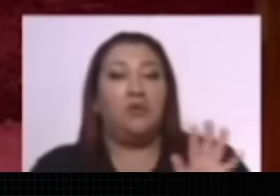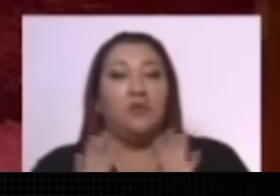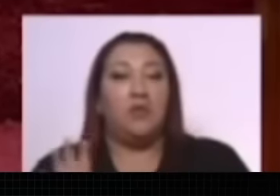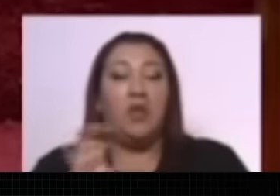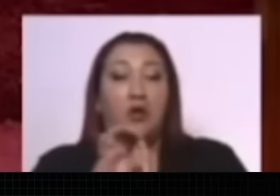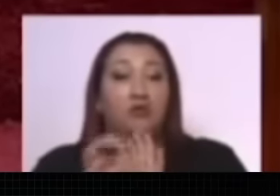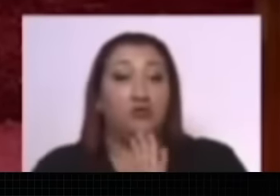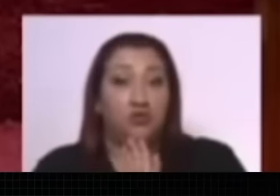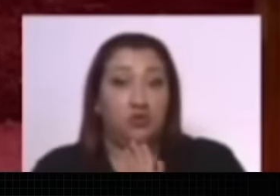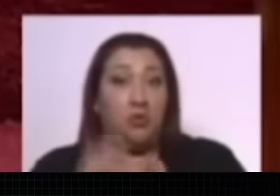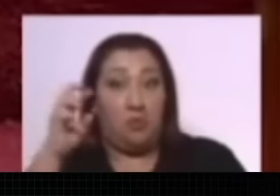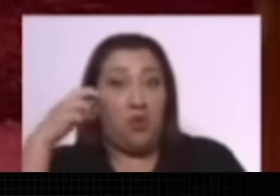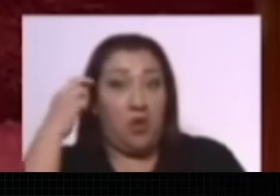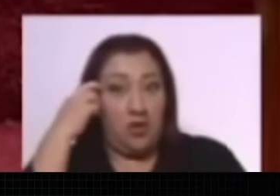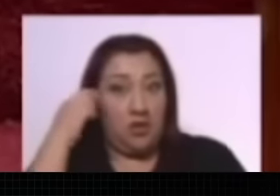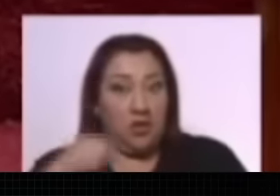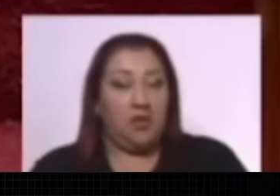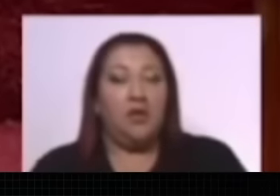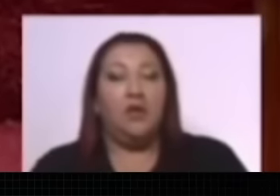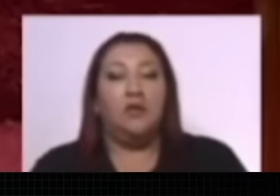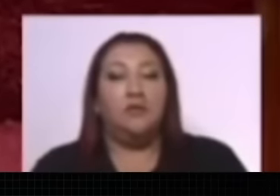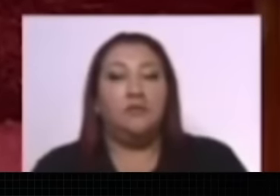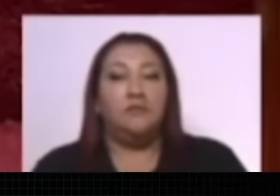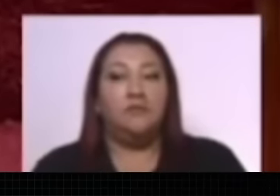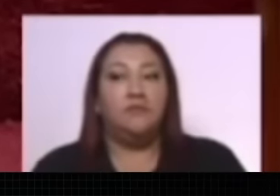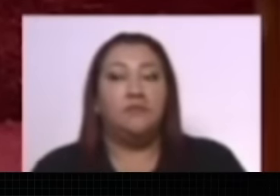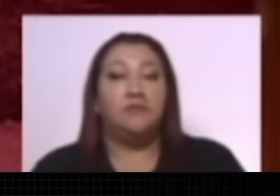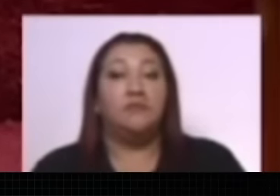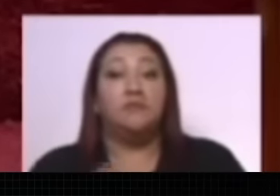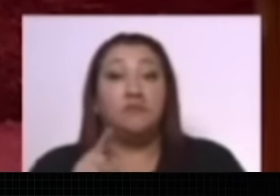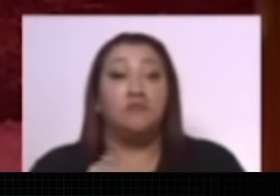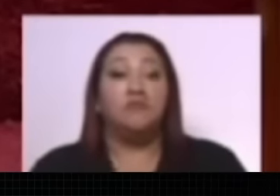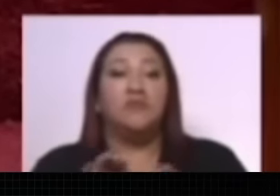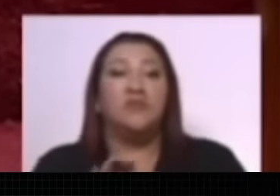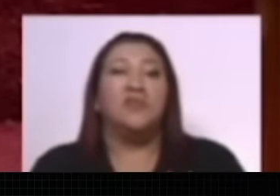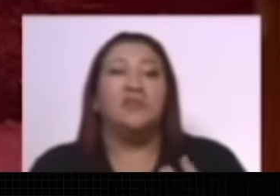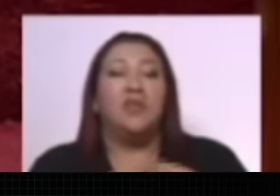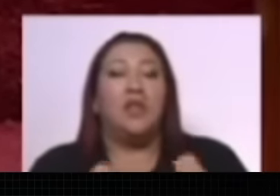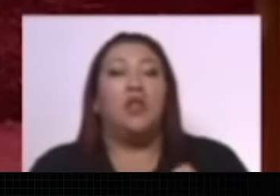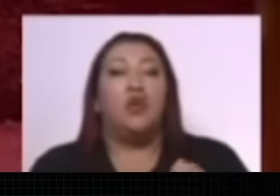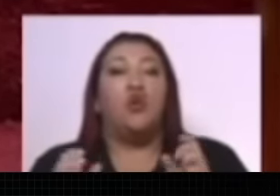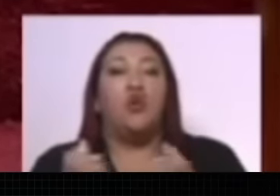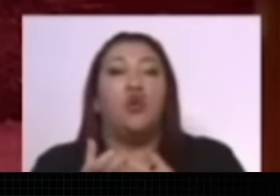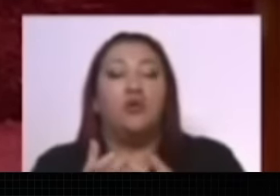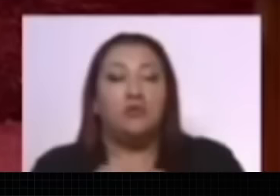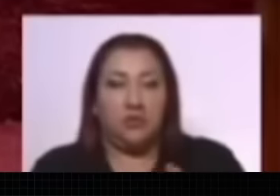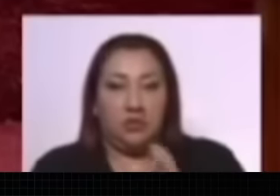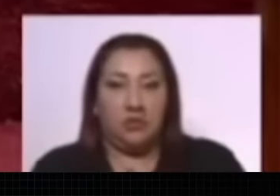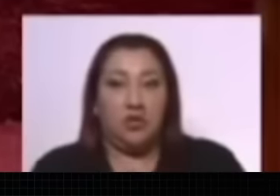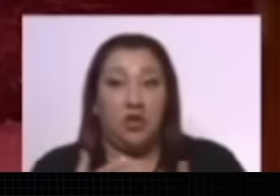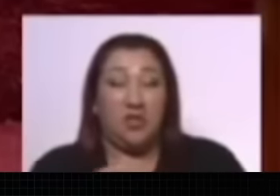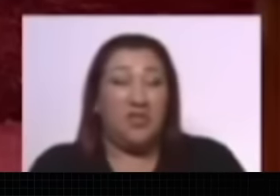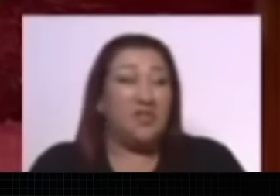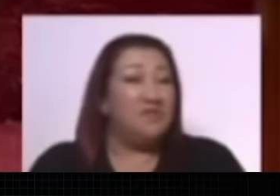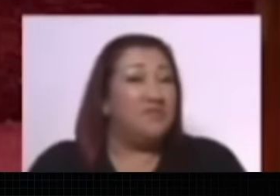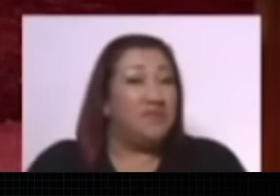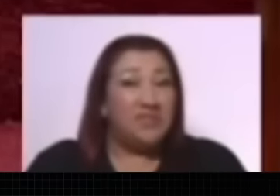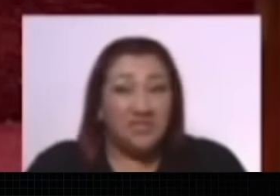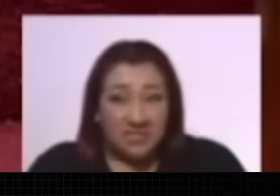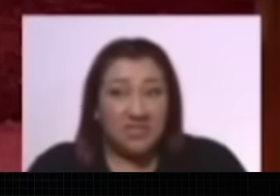de la Constitución Política, le corresponde al Congreso de manera exclusiva